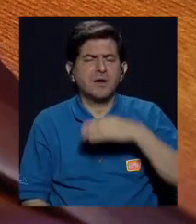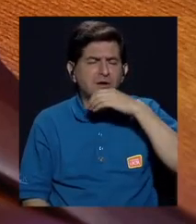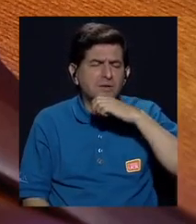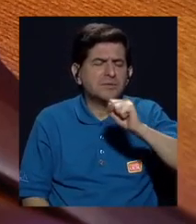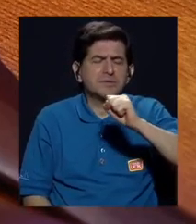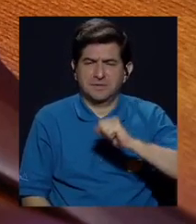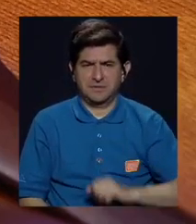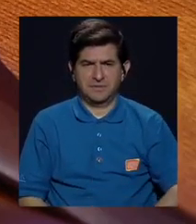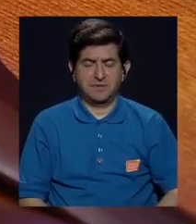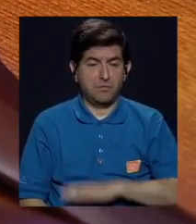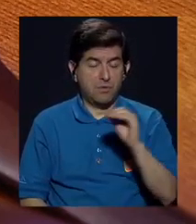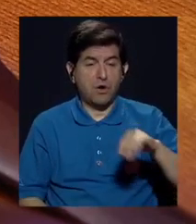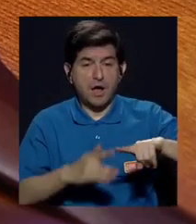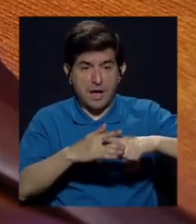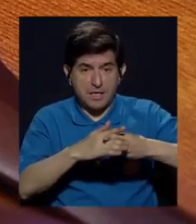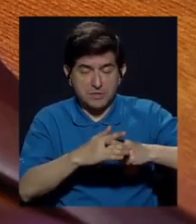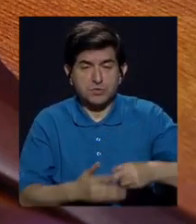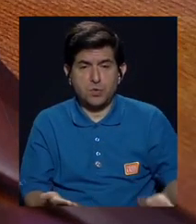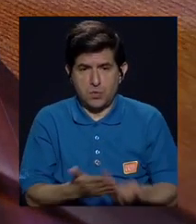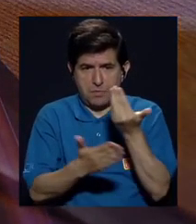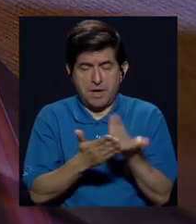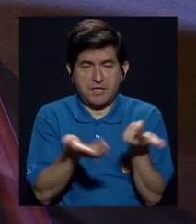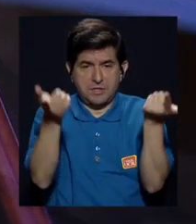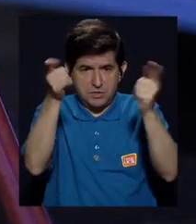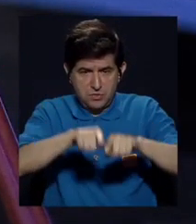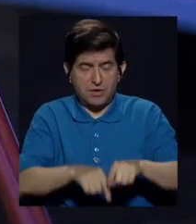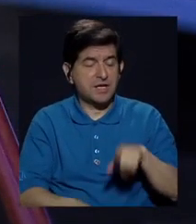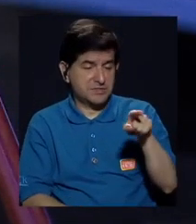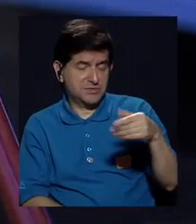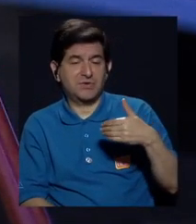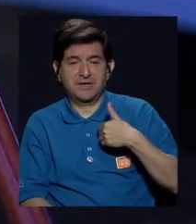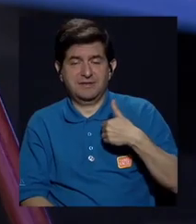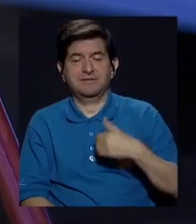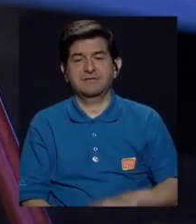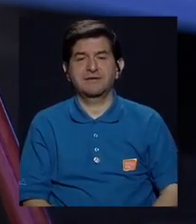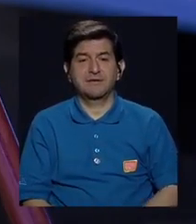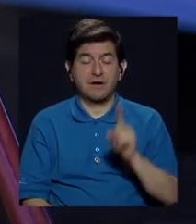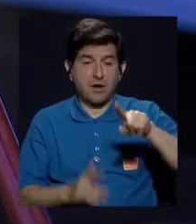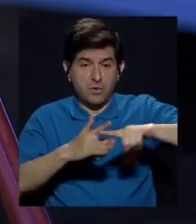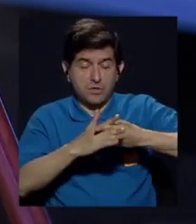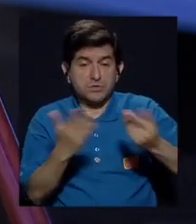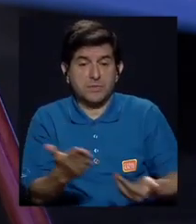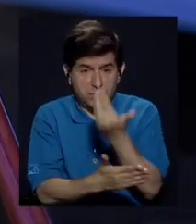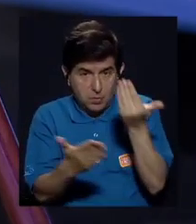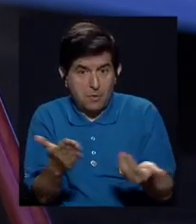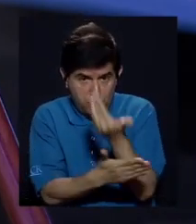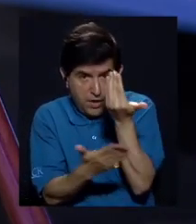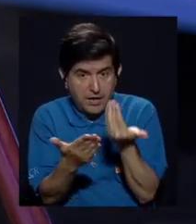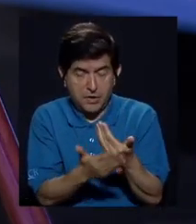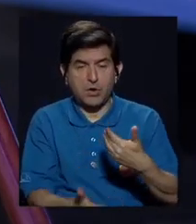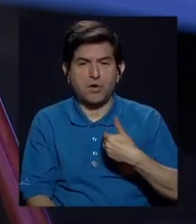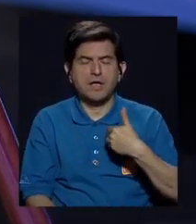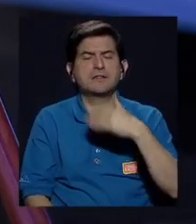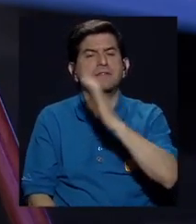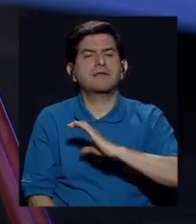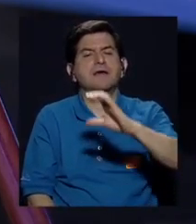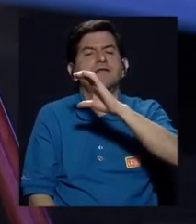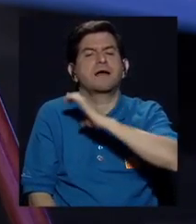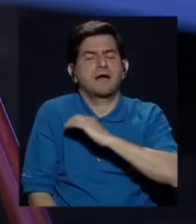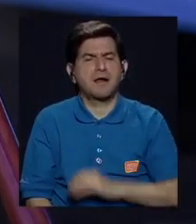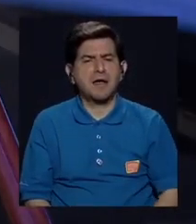antiguos y a instrumentos modernos, como es el caso del de Rebeca, que es un instrumento moderno que tiene